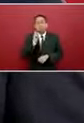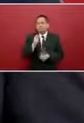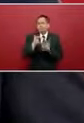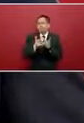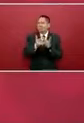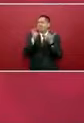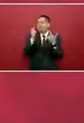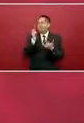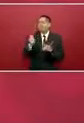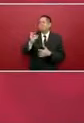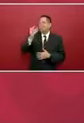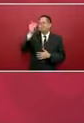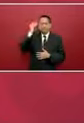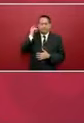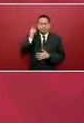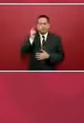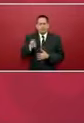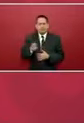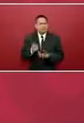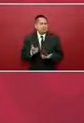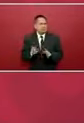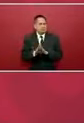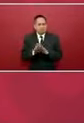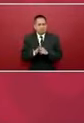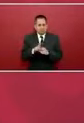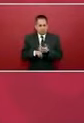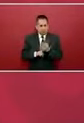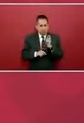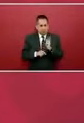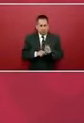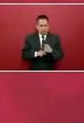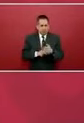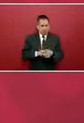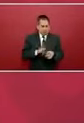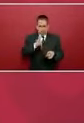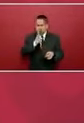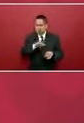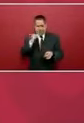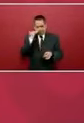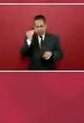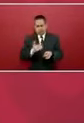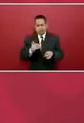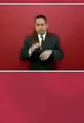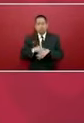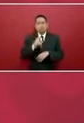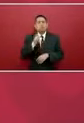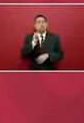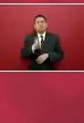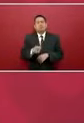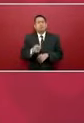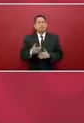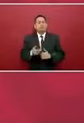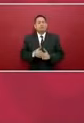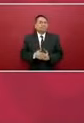historia de esta anomalía, tiene que ver